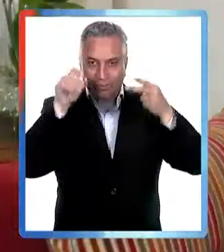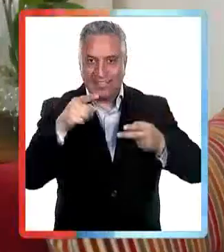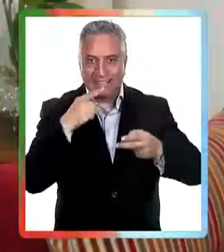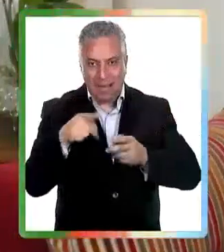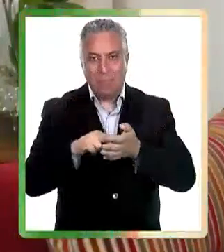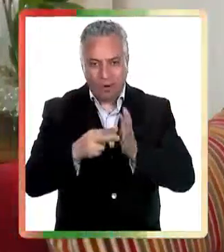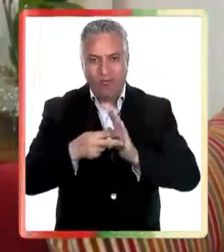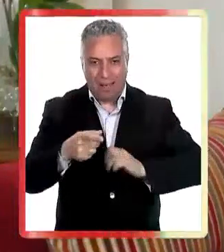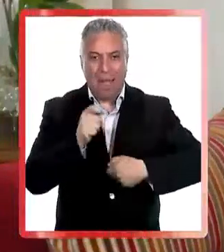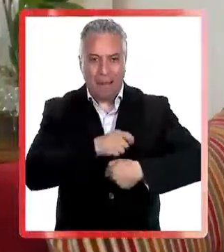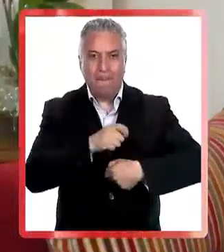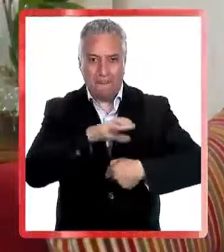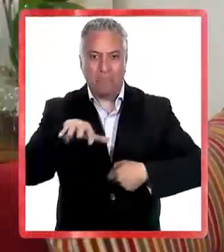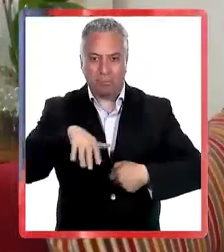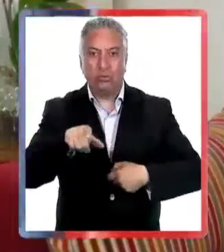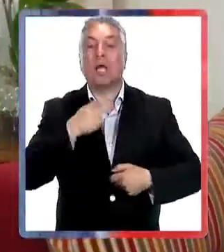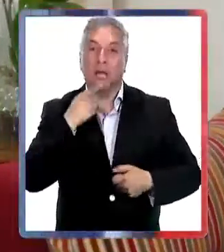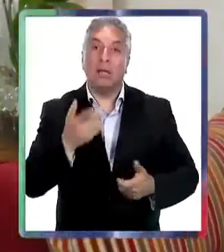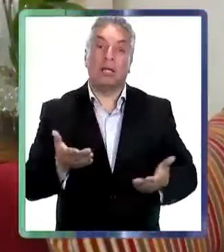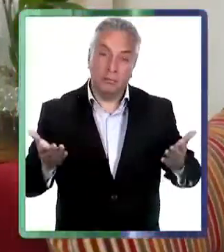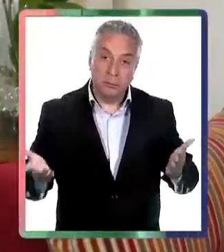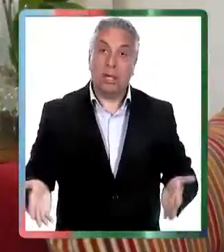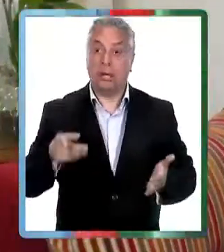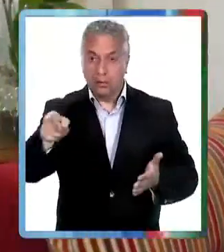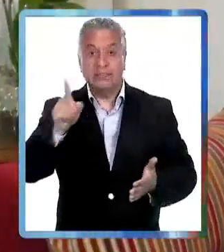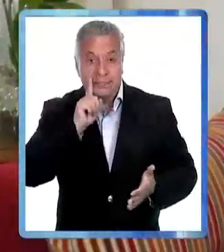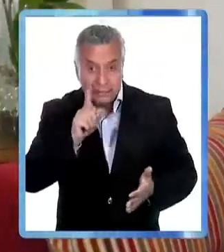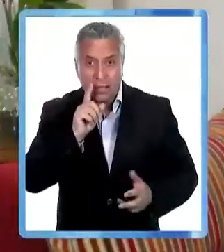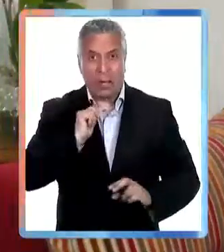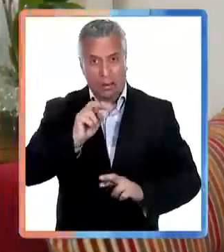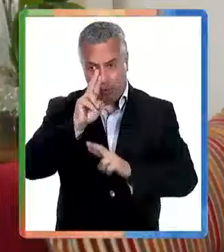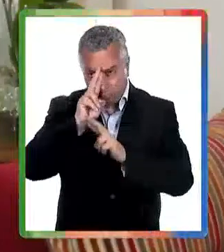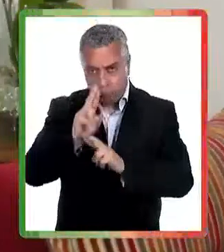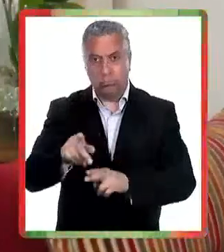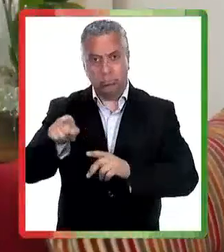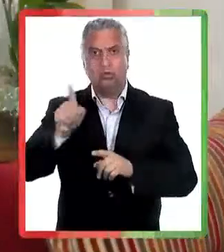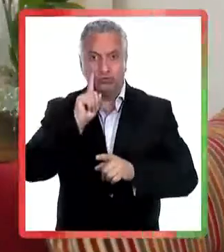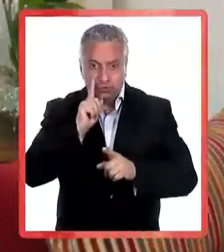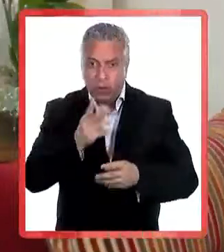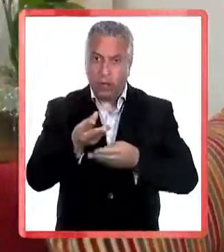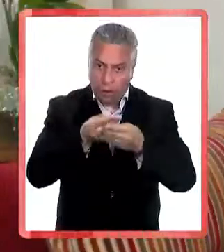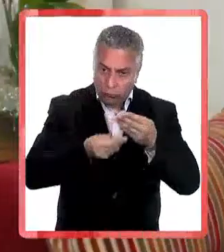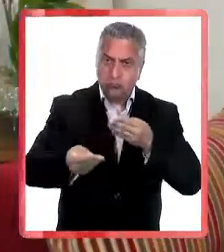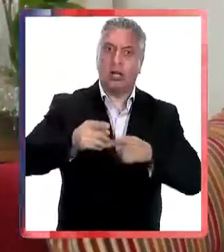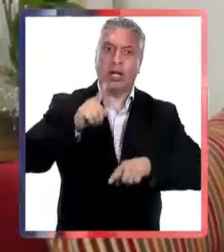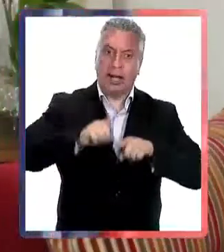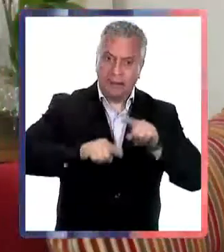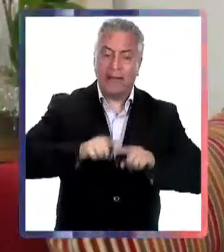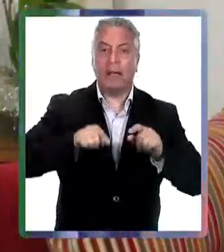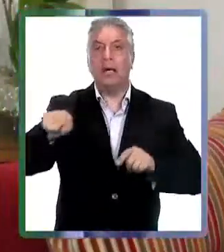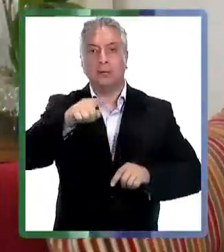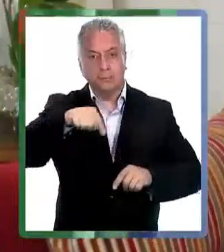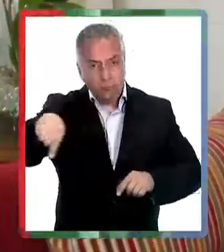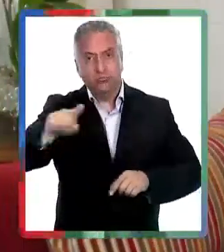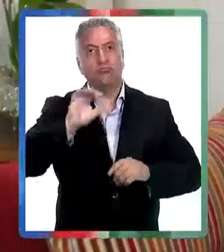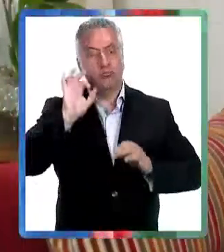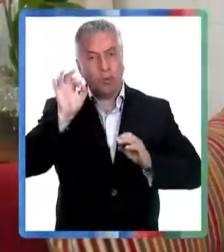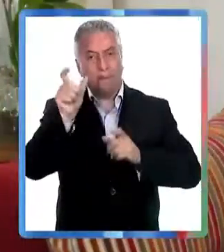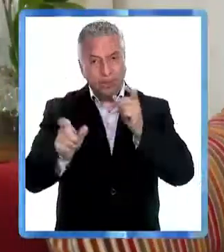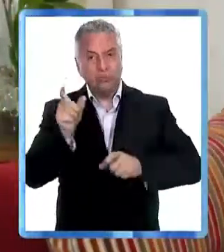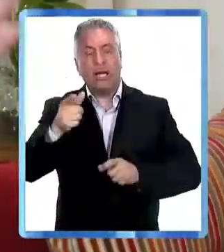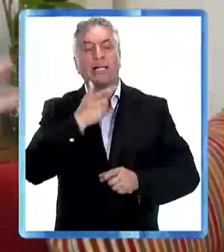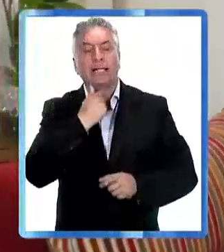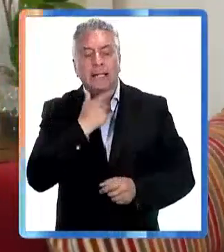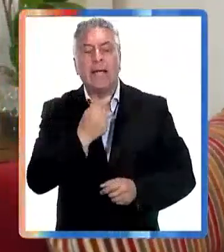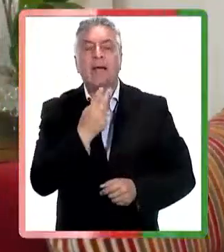la comunidad mapuche que tiene reivindicaciones de tierra, que quiere vivir mejor, pero